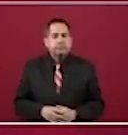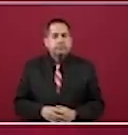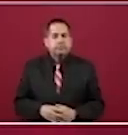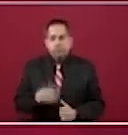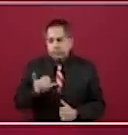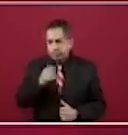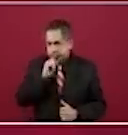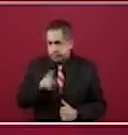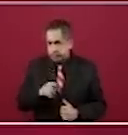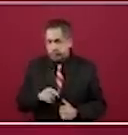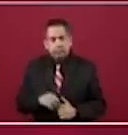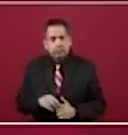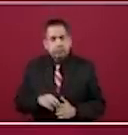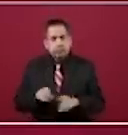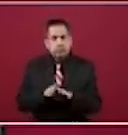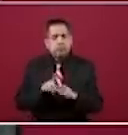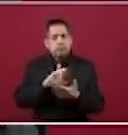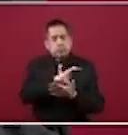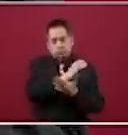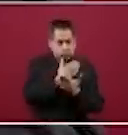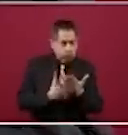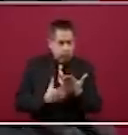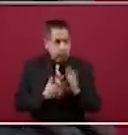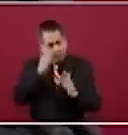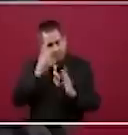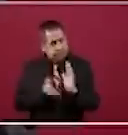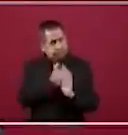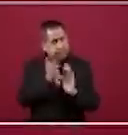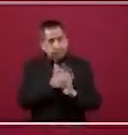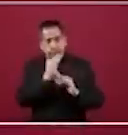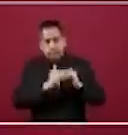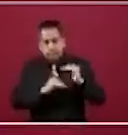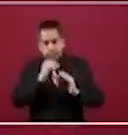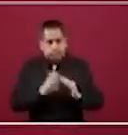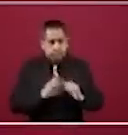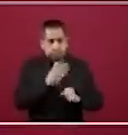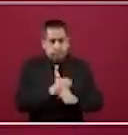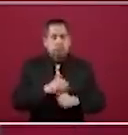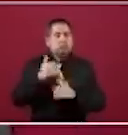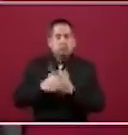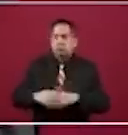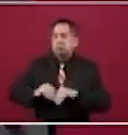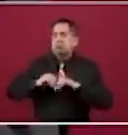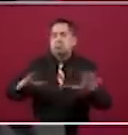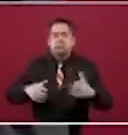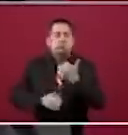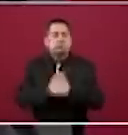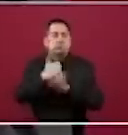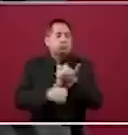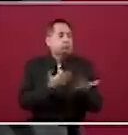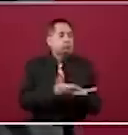Y lo mismo en el caso de contratos de obras. Se van a hacer públicas las licitaciones